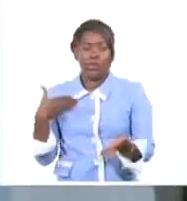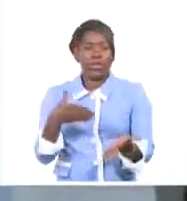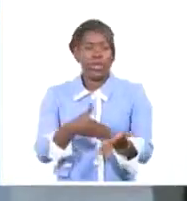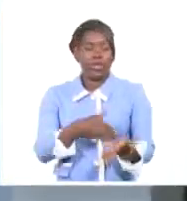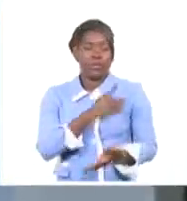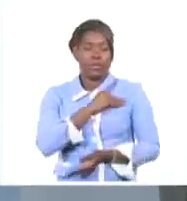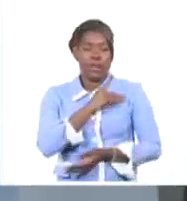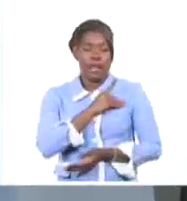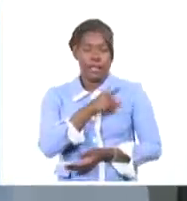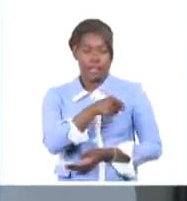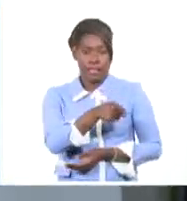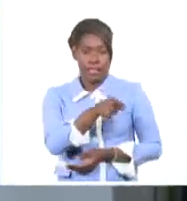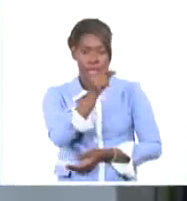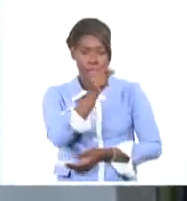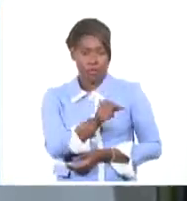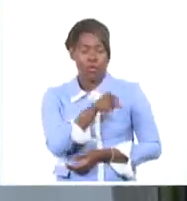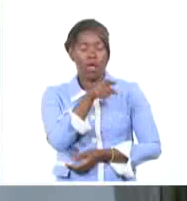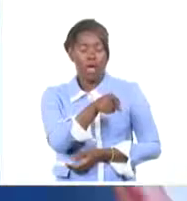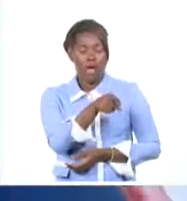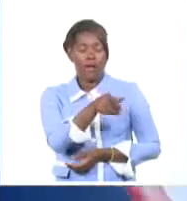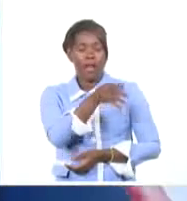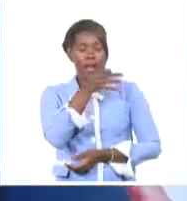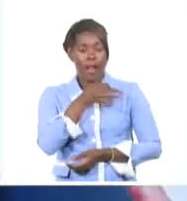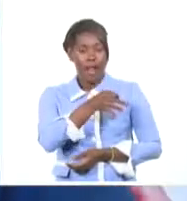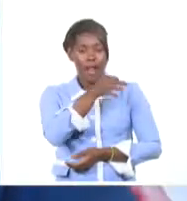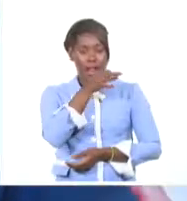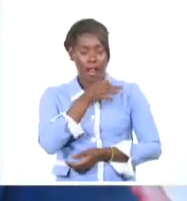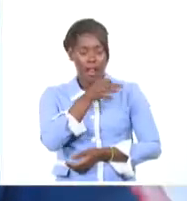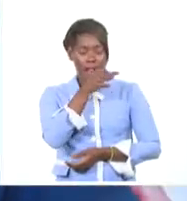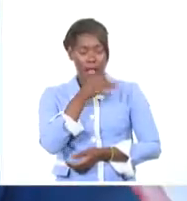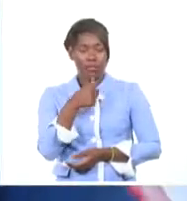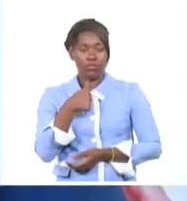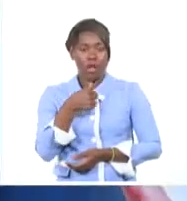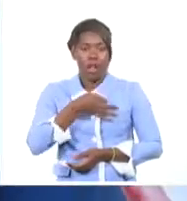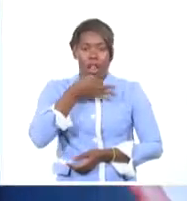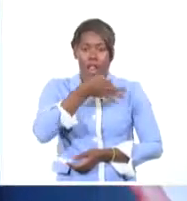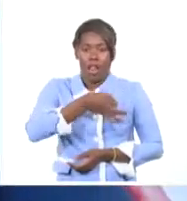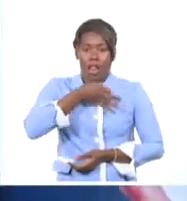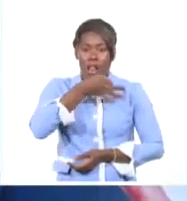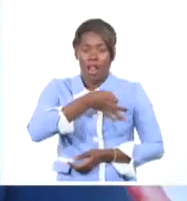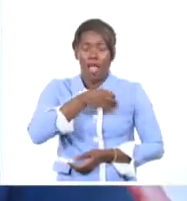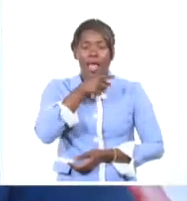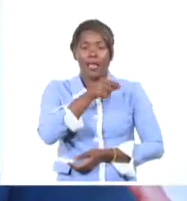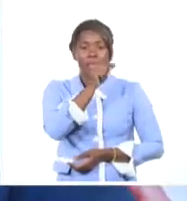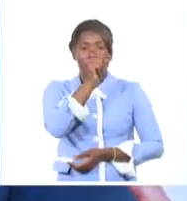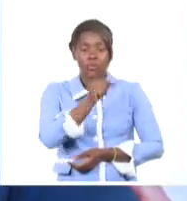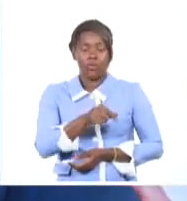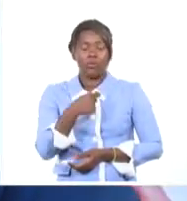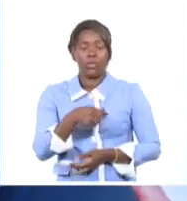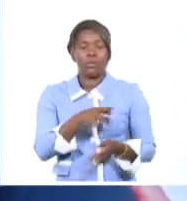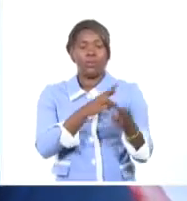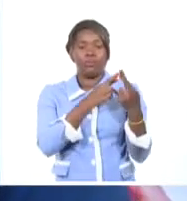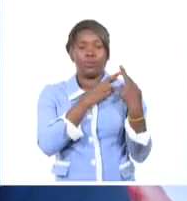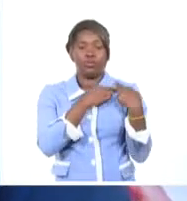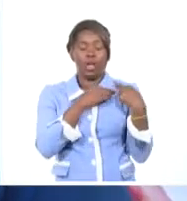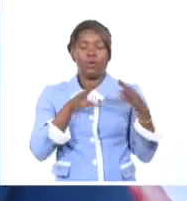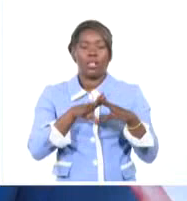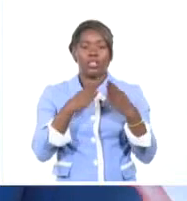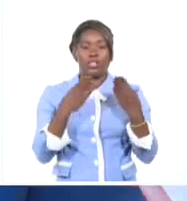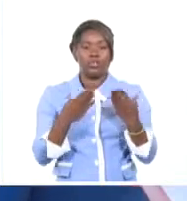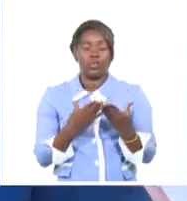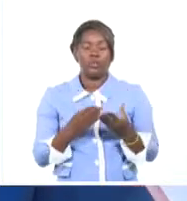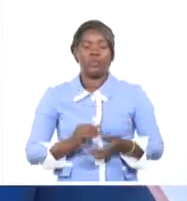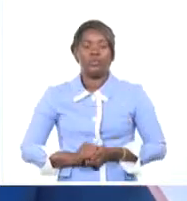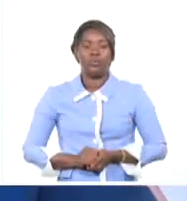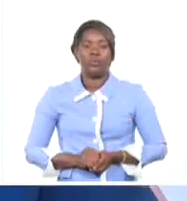transformadora y en un eje que realmente contribuye a que tengamos un mejor bienestar en cada una de nuestras circunscripciones,